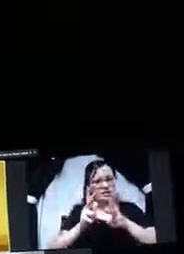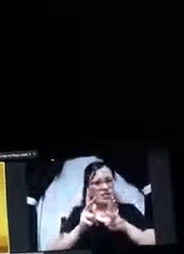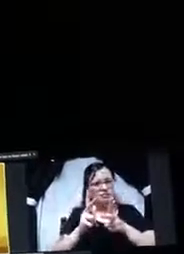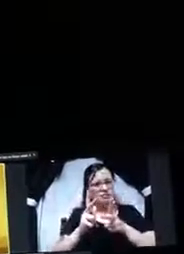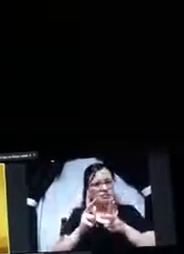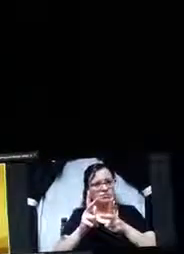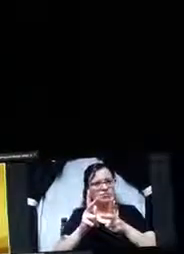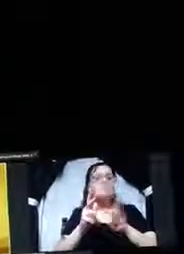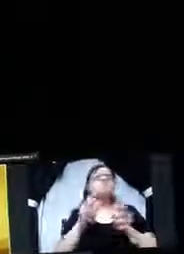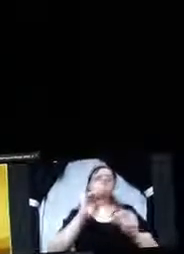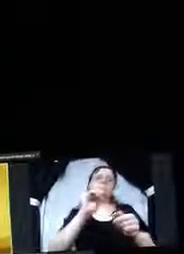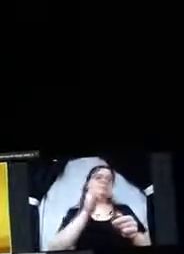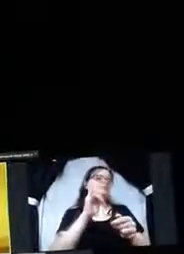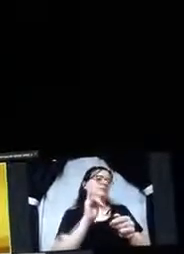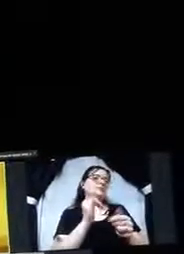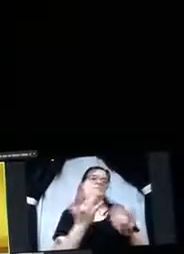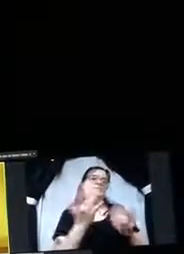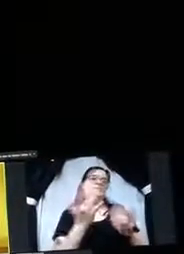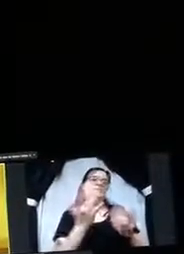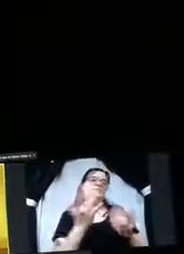por supuesto. A ver,